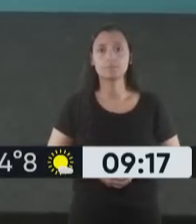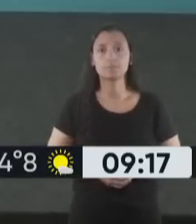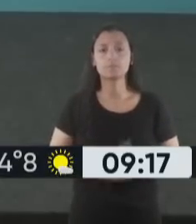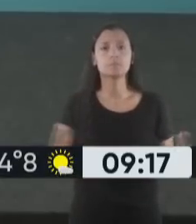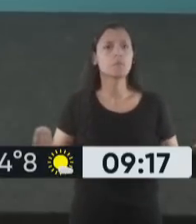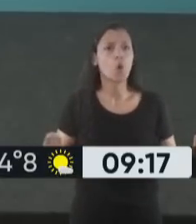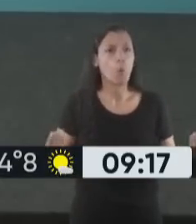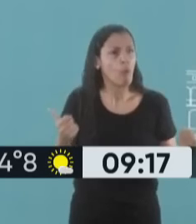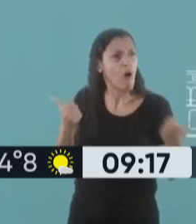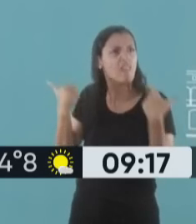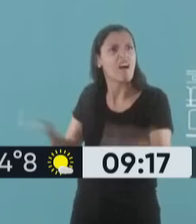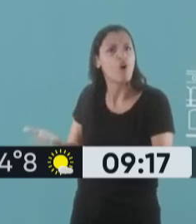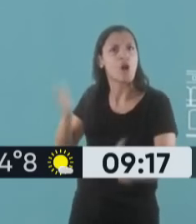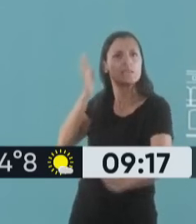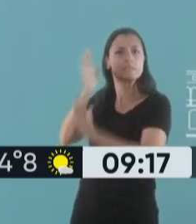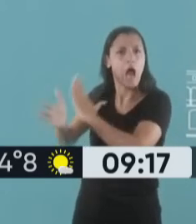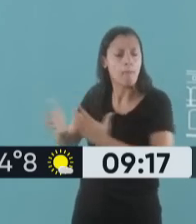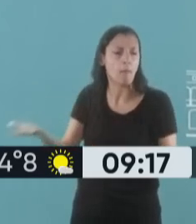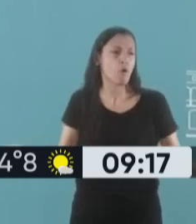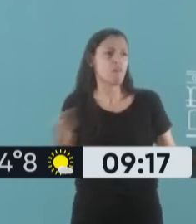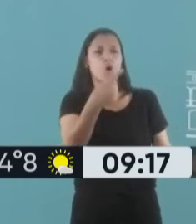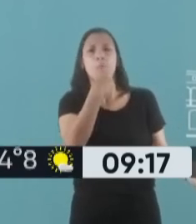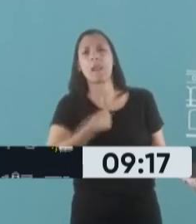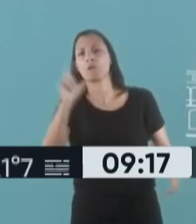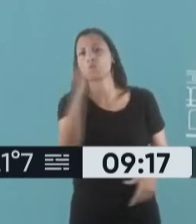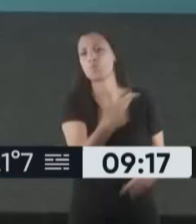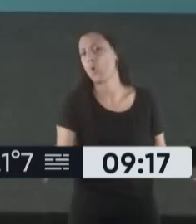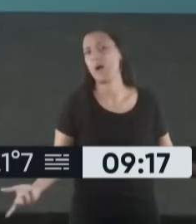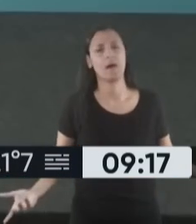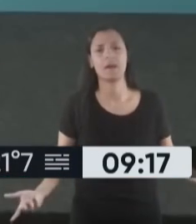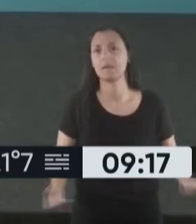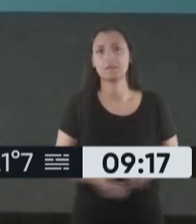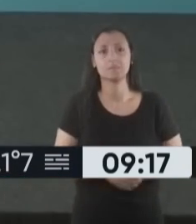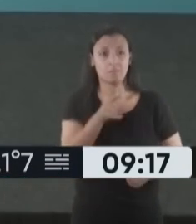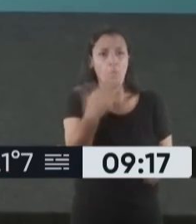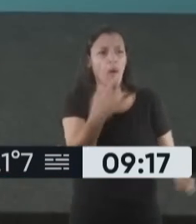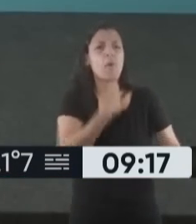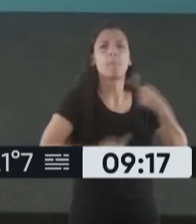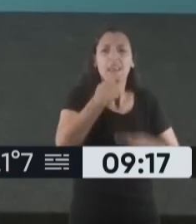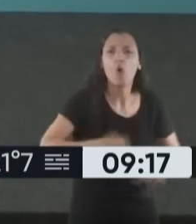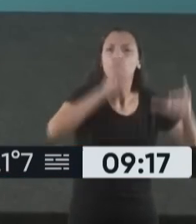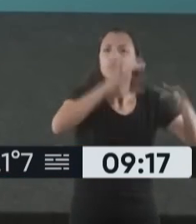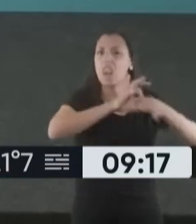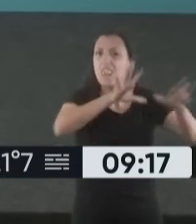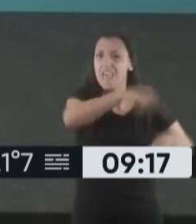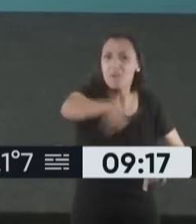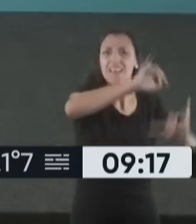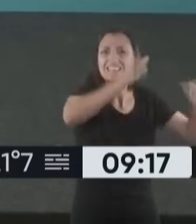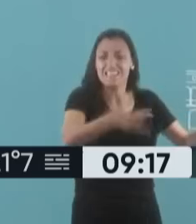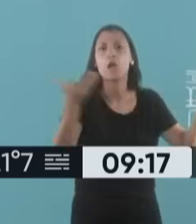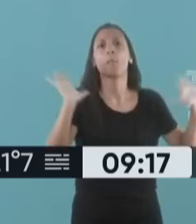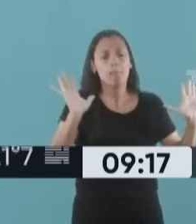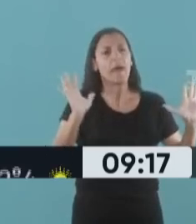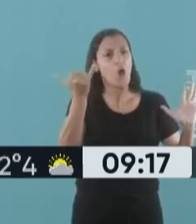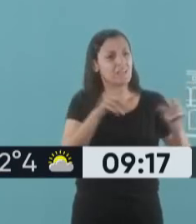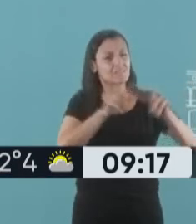¿Cómo le van a favorecer el traslado? Por favor, Nicolás, es una pregunta. Perdón, digo, ustedes pueden preguntar lo que quieran, pero por supuesto que